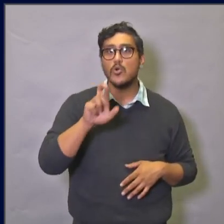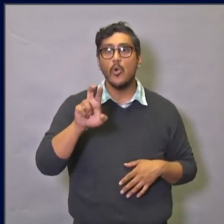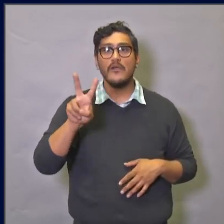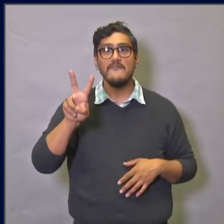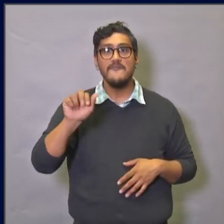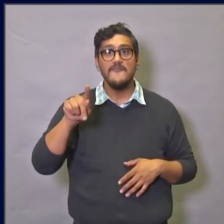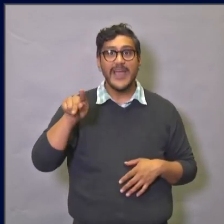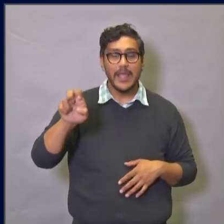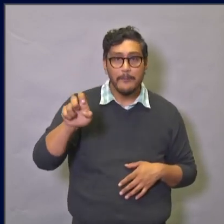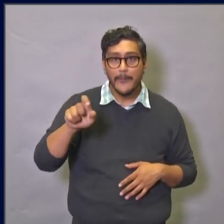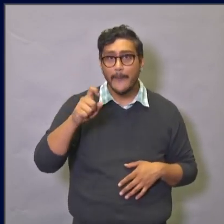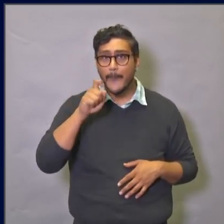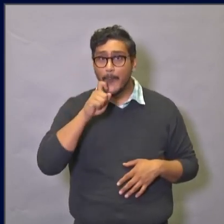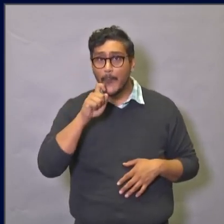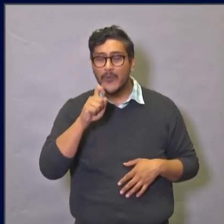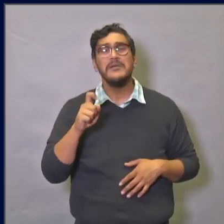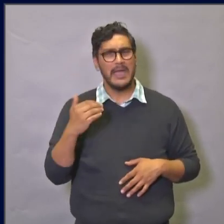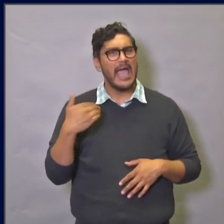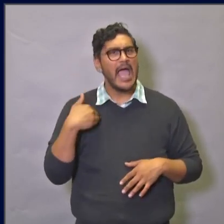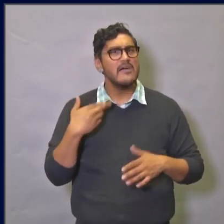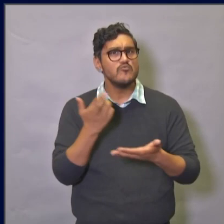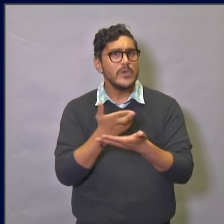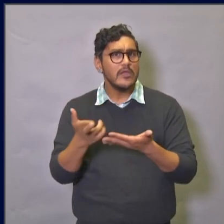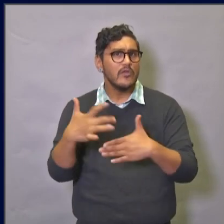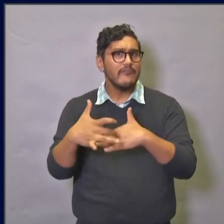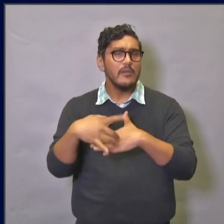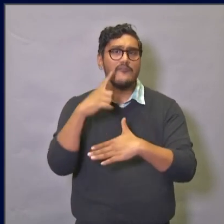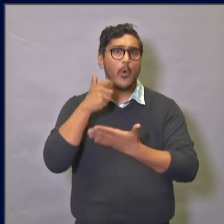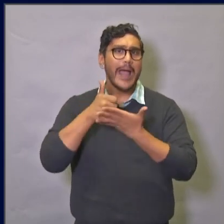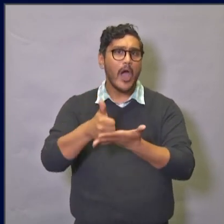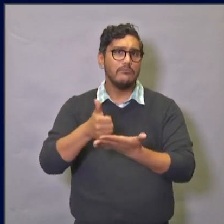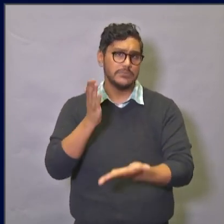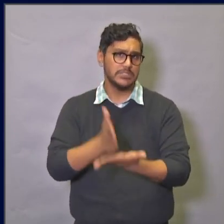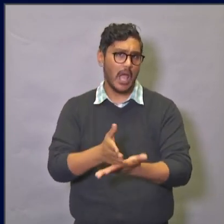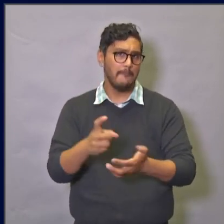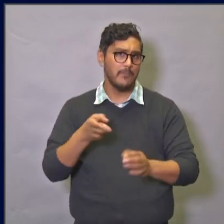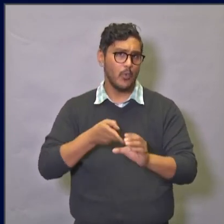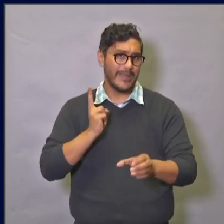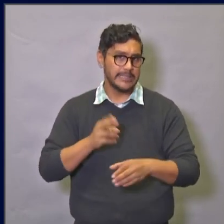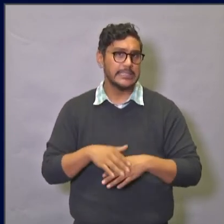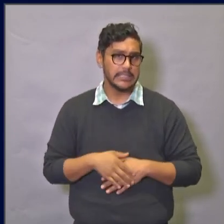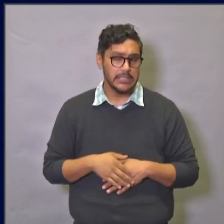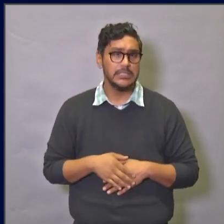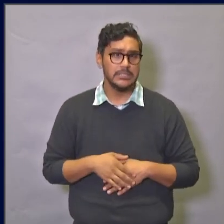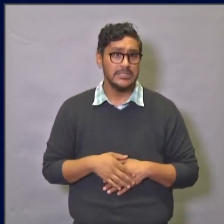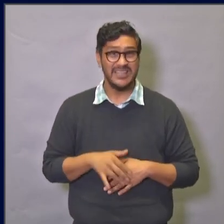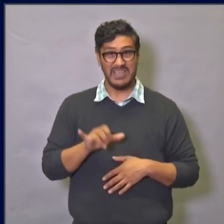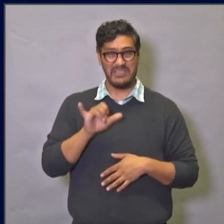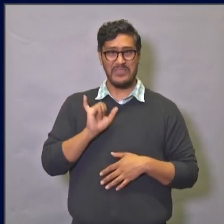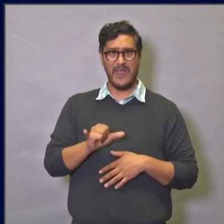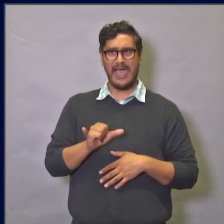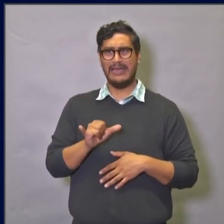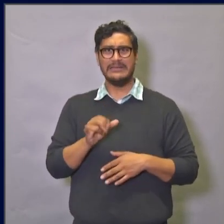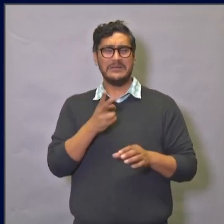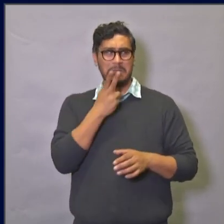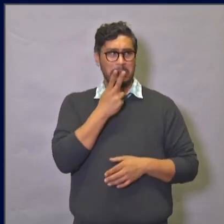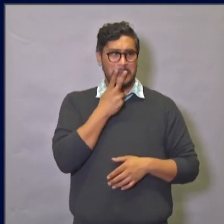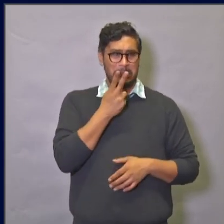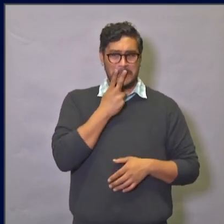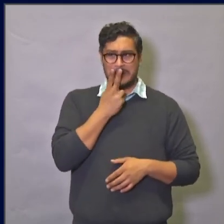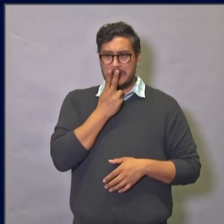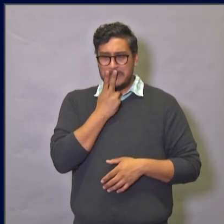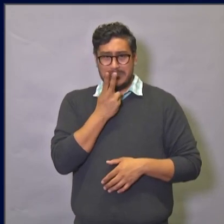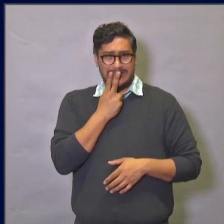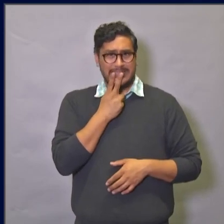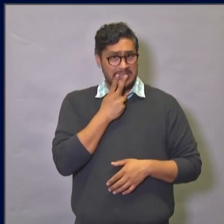servicios disponibles para ayudarlos a dejar de fumar. Cabe destacar que la idea de dejar de fumar durante una